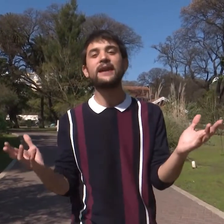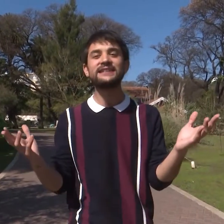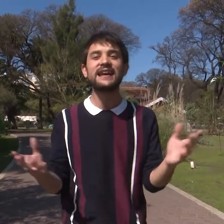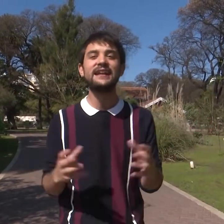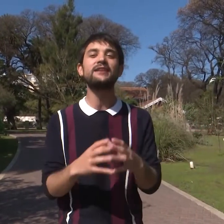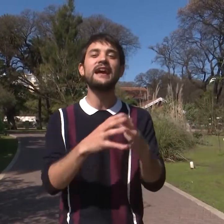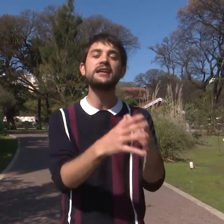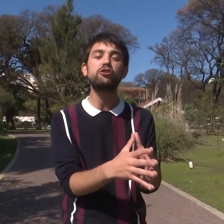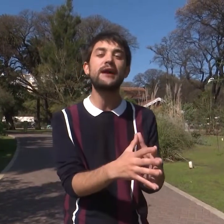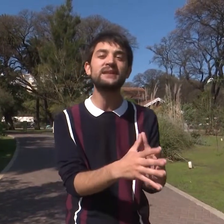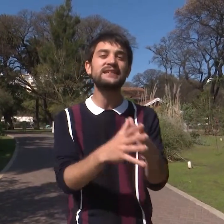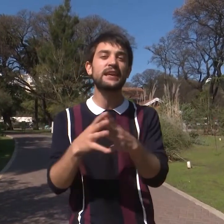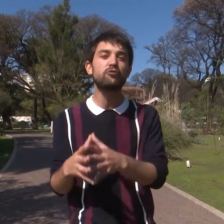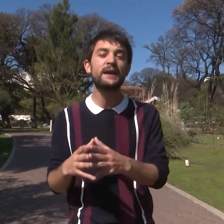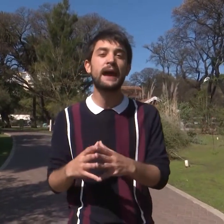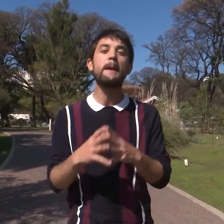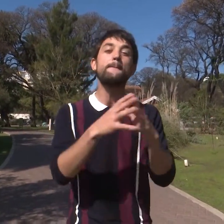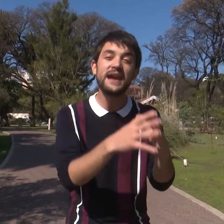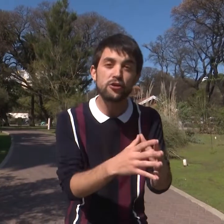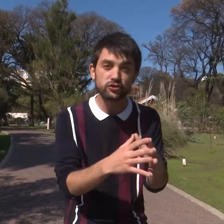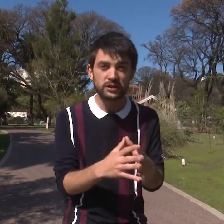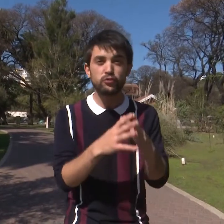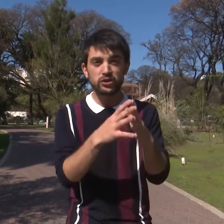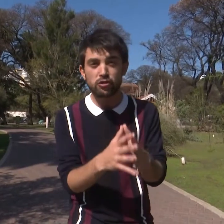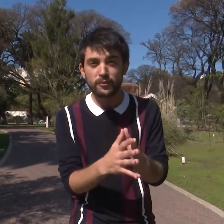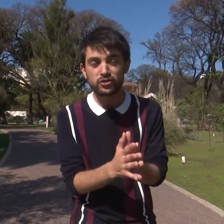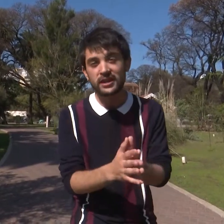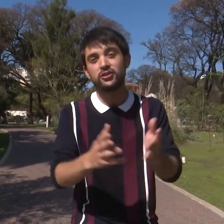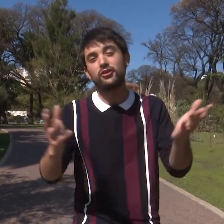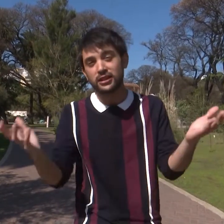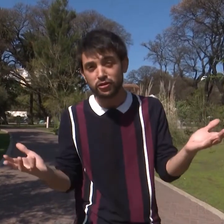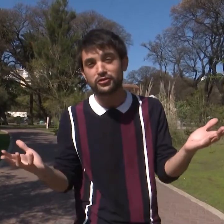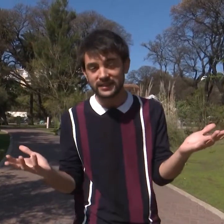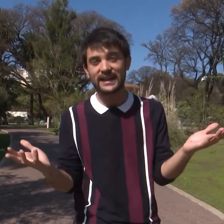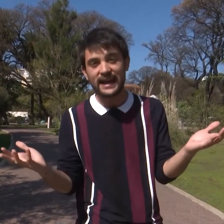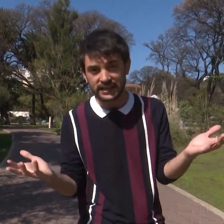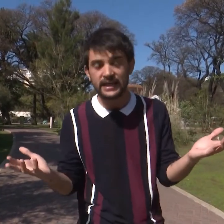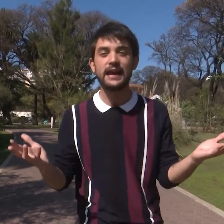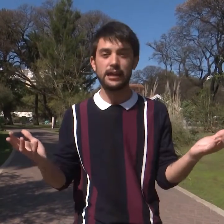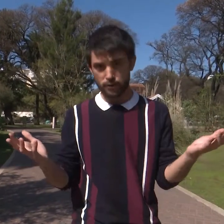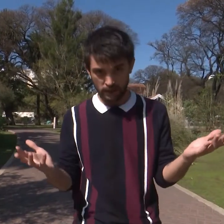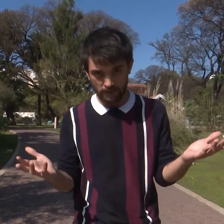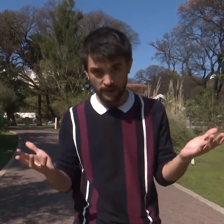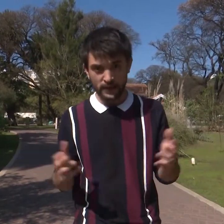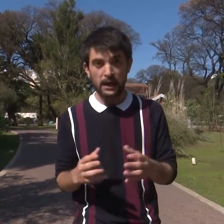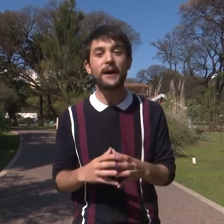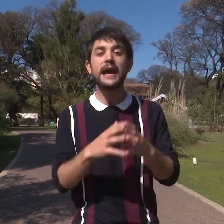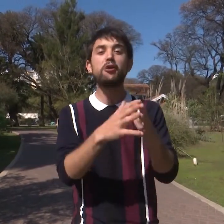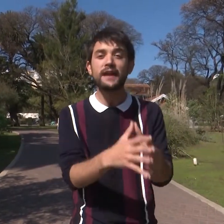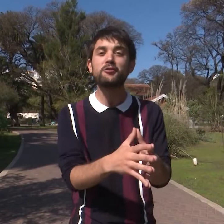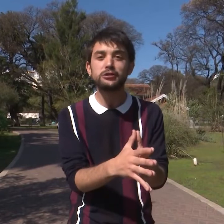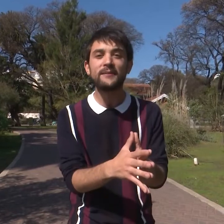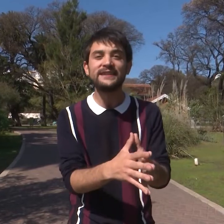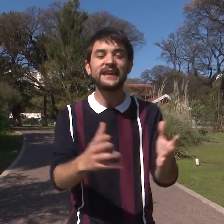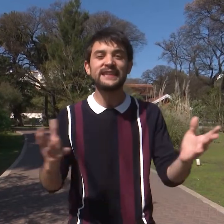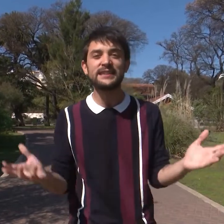cifra bestial de la que solamente se recupera menos de un 5%, y entonces he aquí el problema. Para